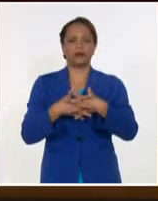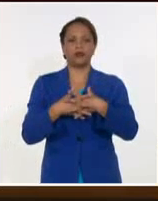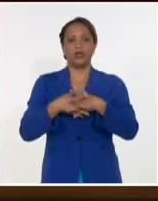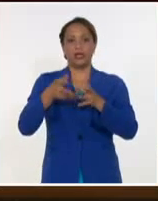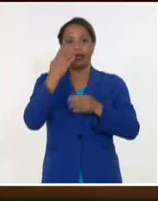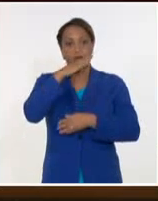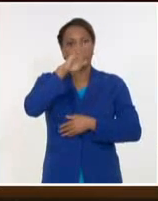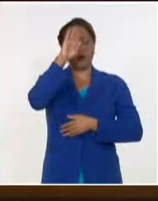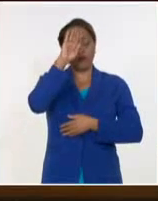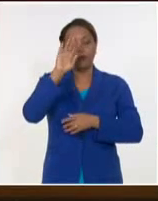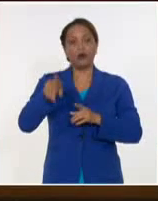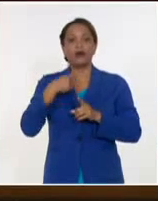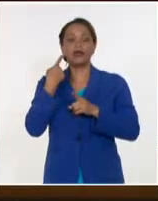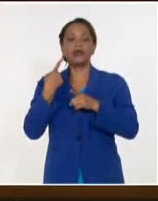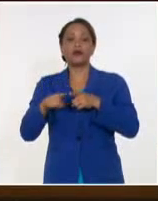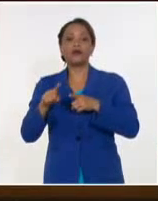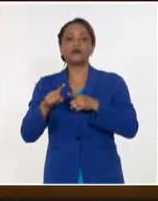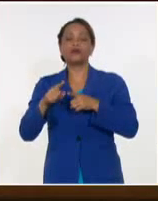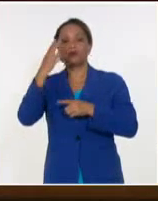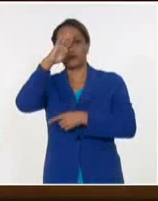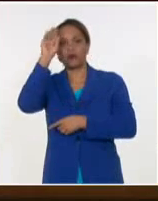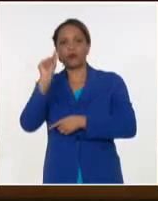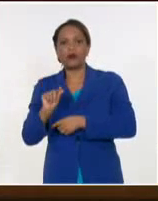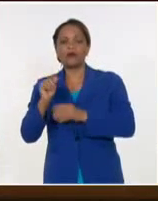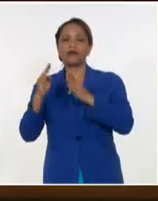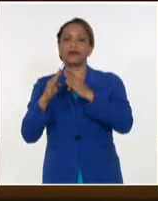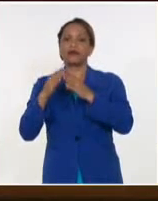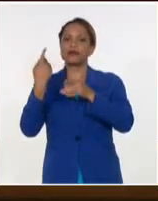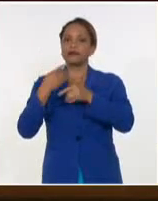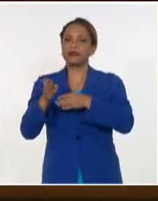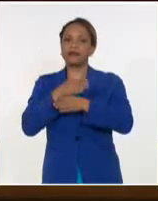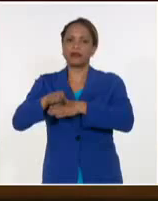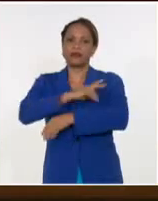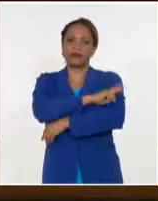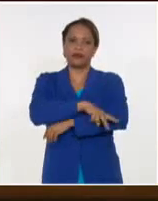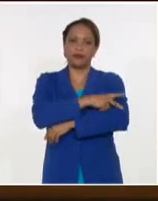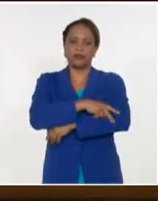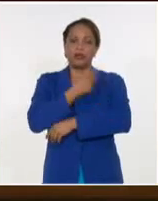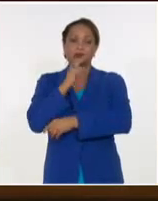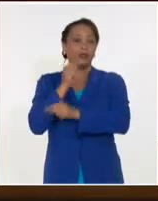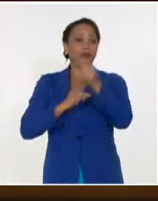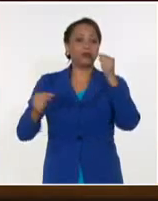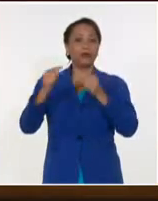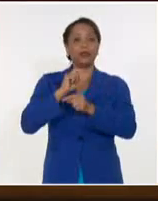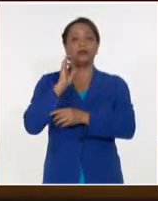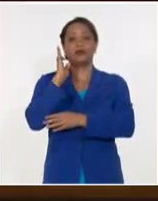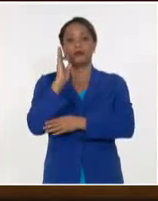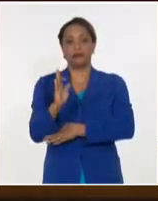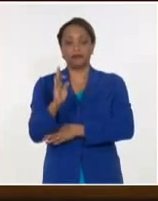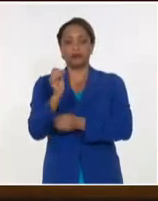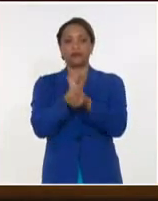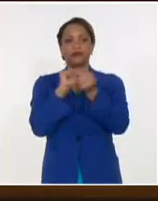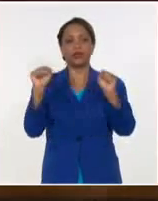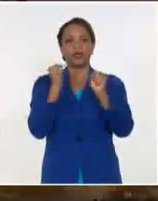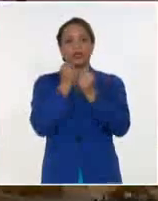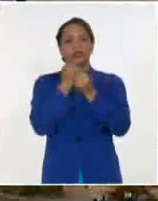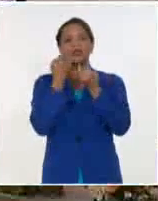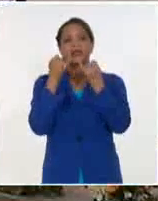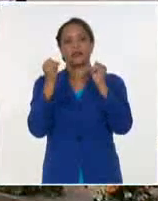sus hijos radicados en el exterior, sobre la base del respeto irrestricto a la soberanía e independencia de